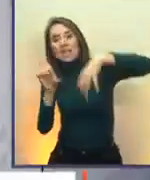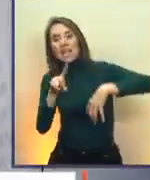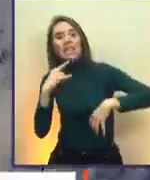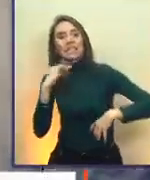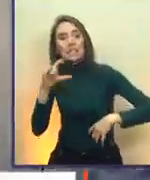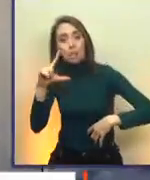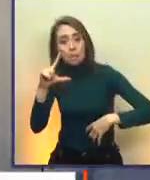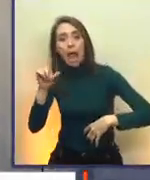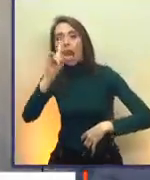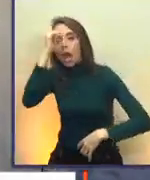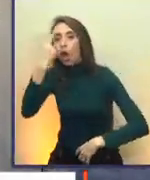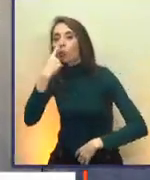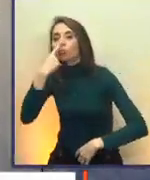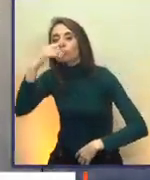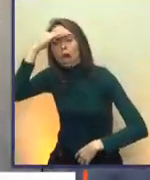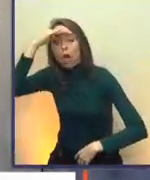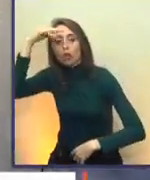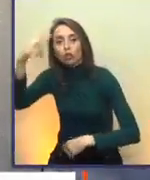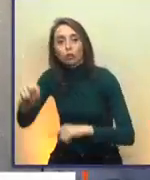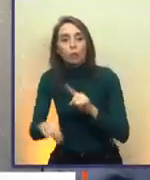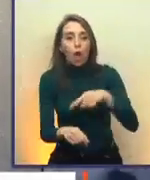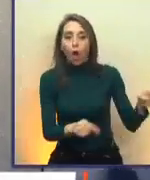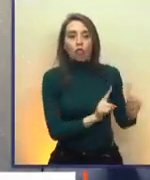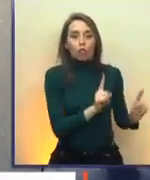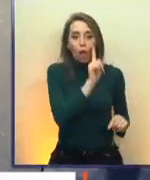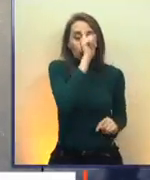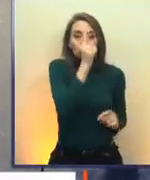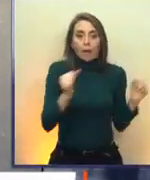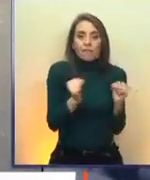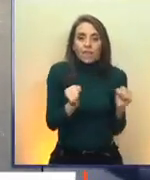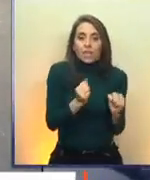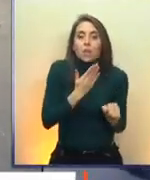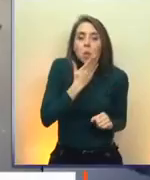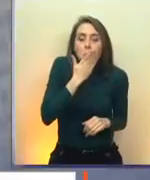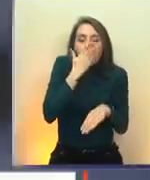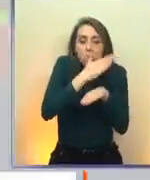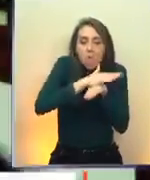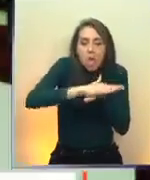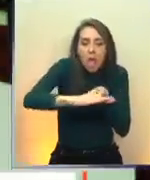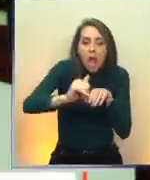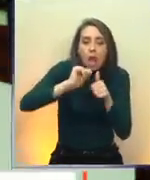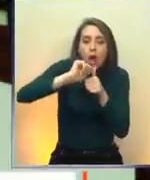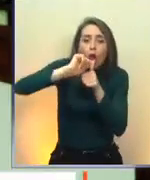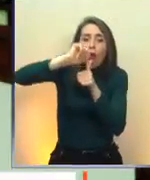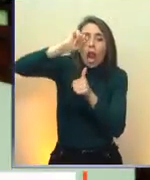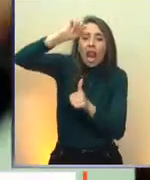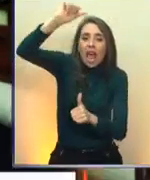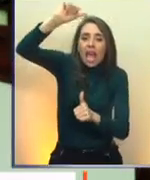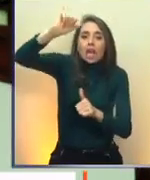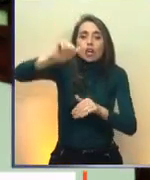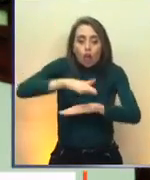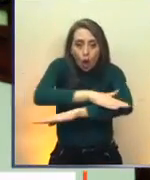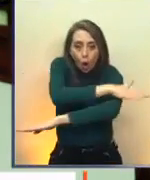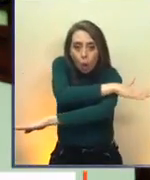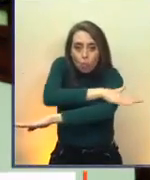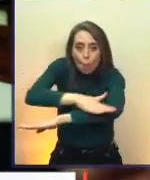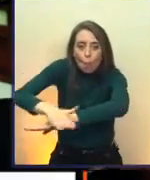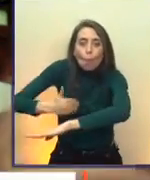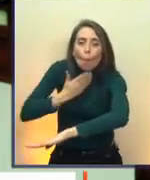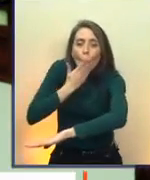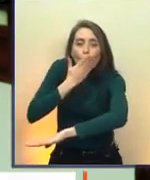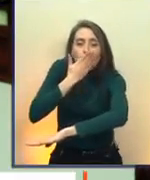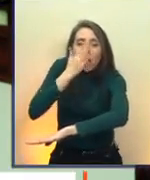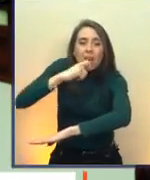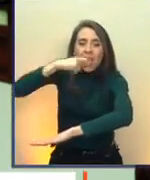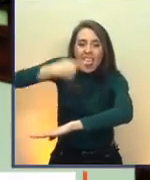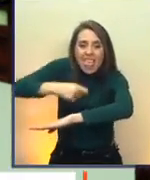a questo scenario di frío, di hielo, di lejanía. se quiebran los hielos, se producen los canales o